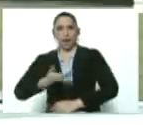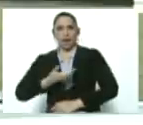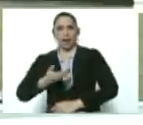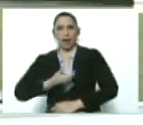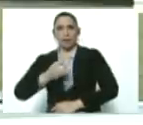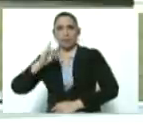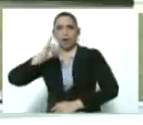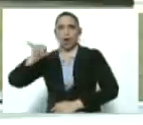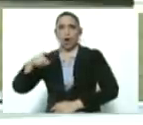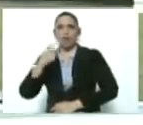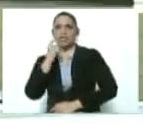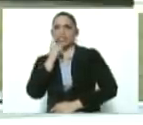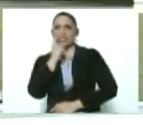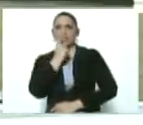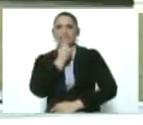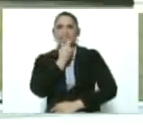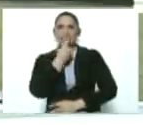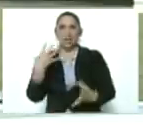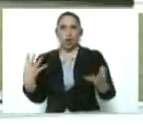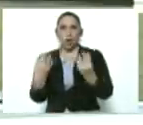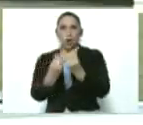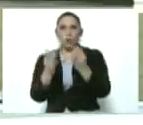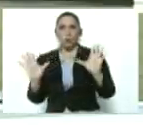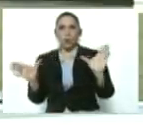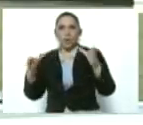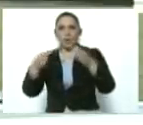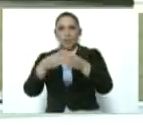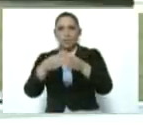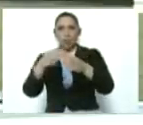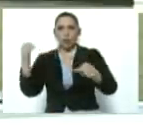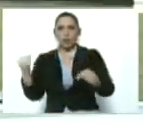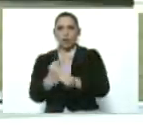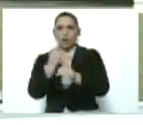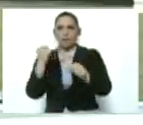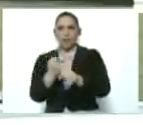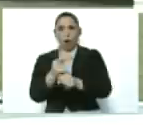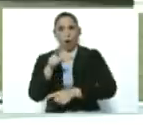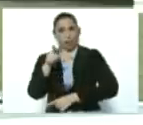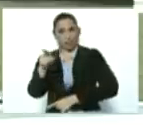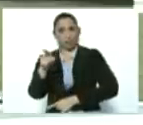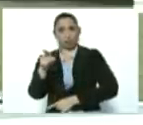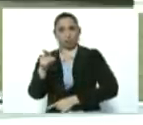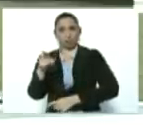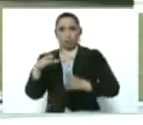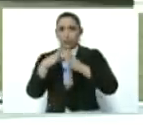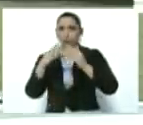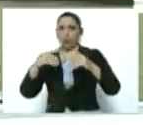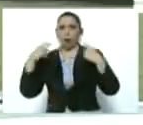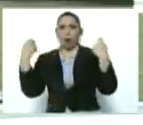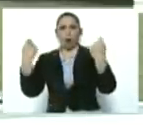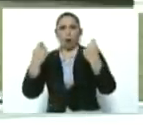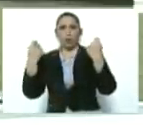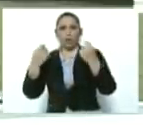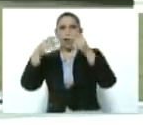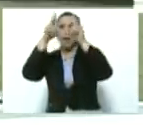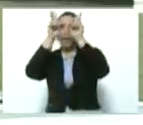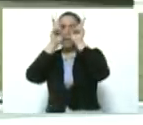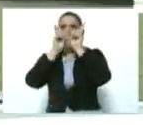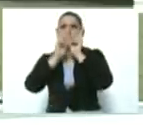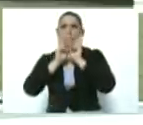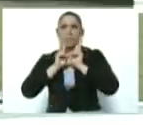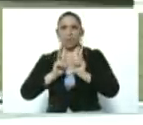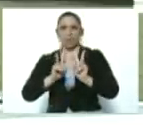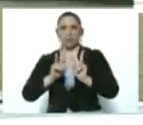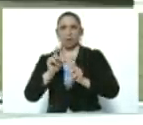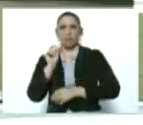alejandro terán junto al equipo de trabajo allá en todas las jornadas de desinfección en el